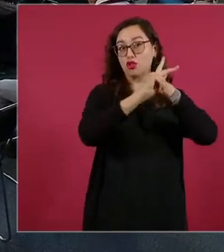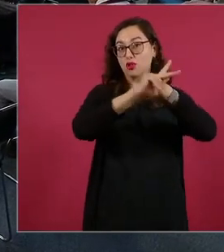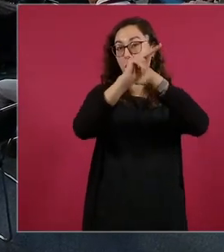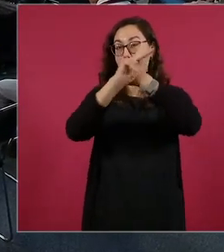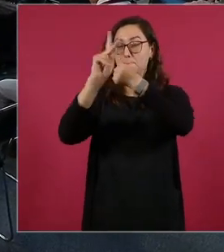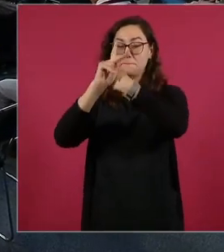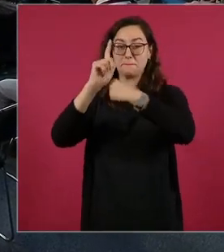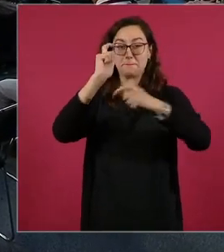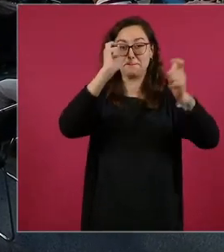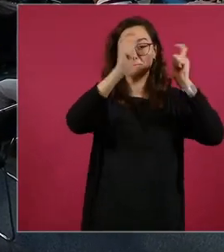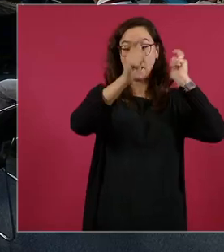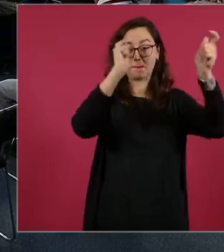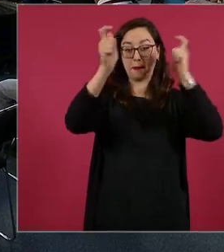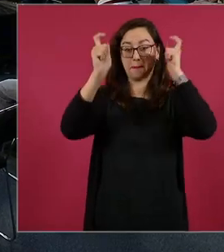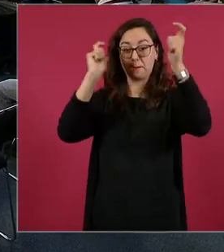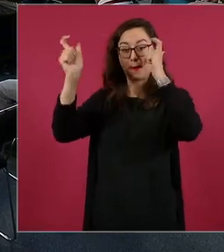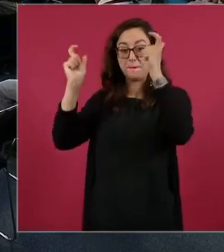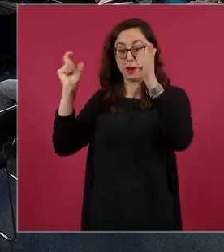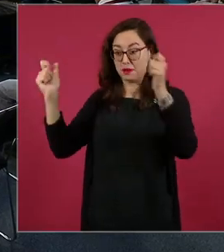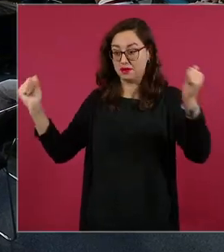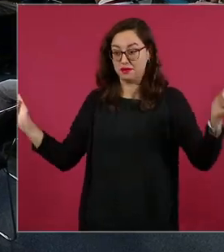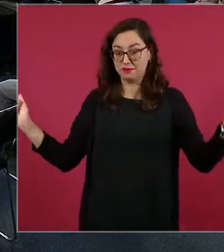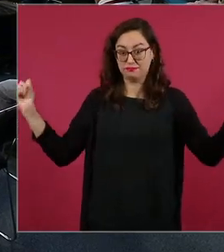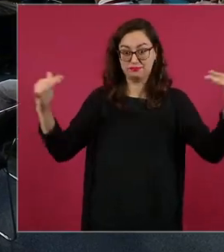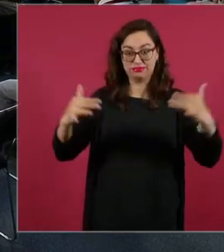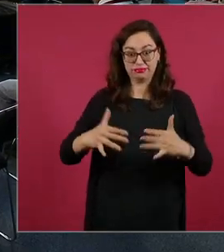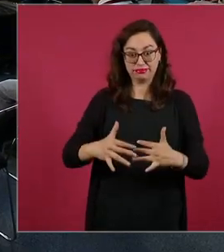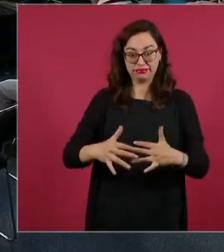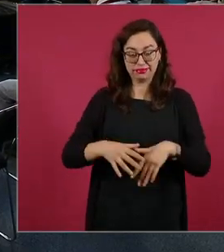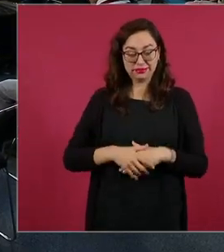Países Ahí fue Donde Aprendimos De Que